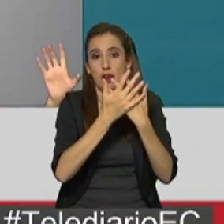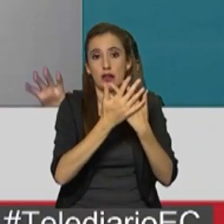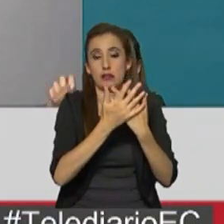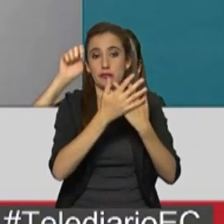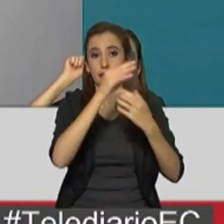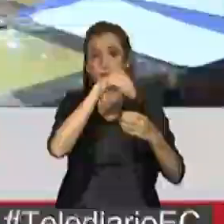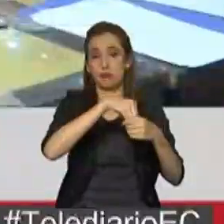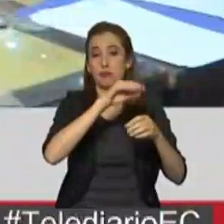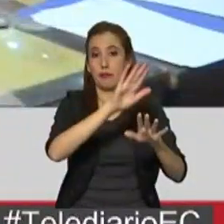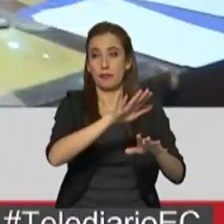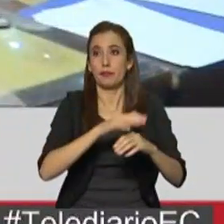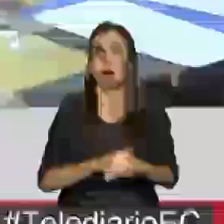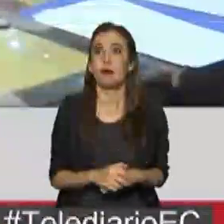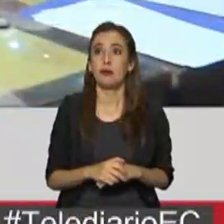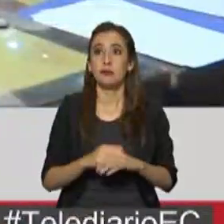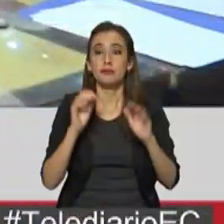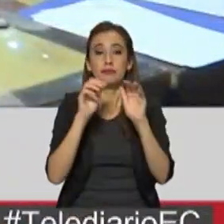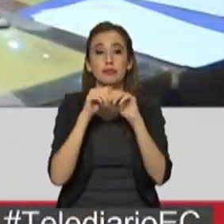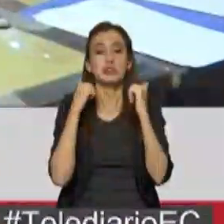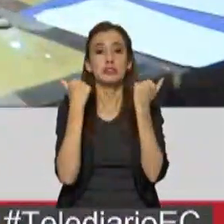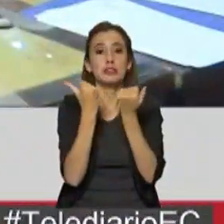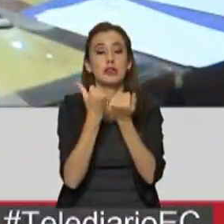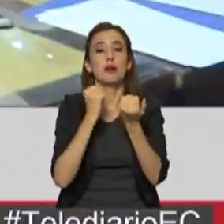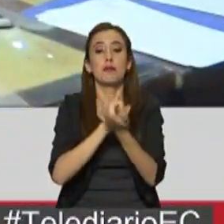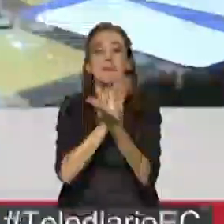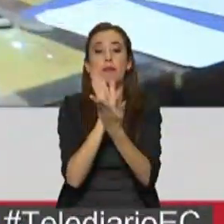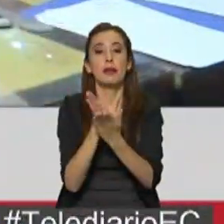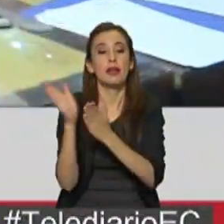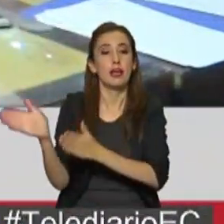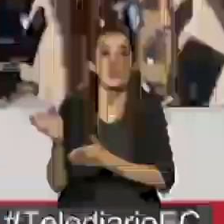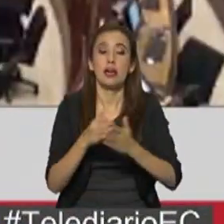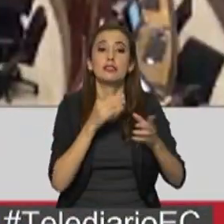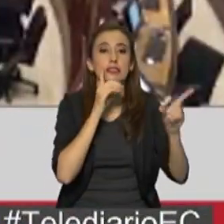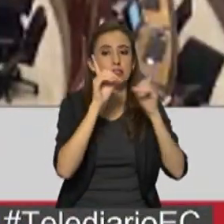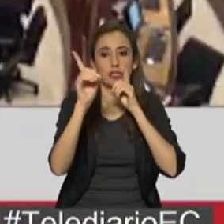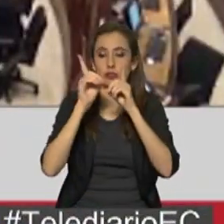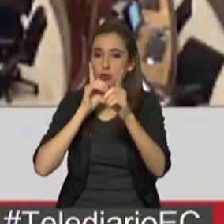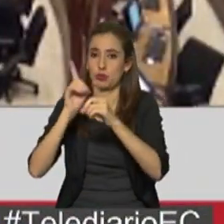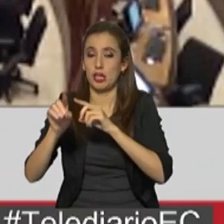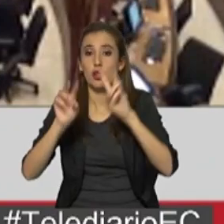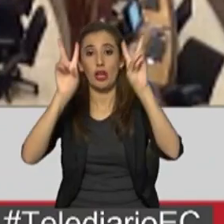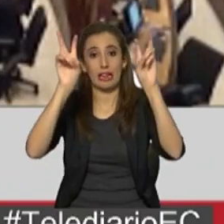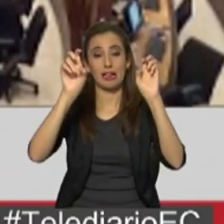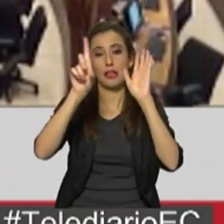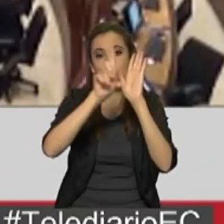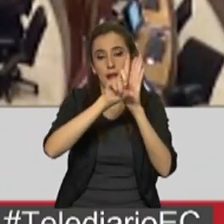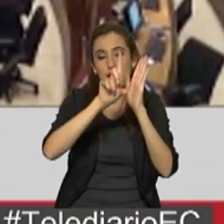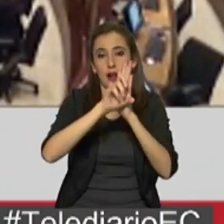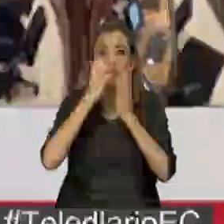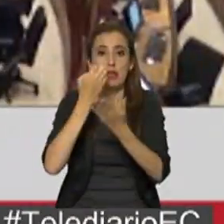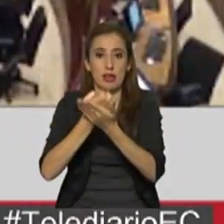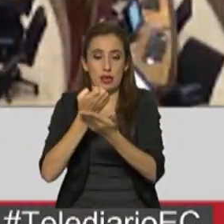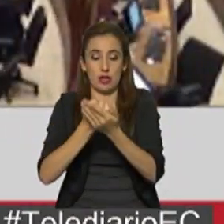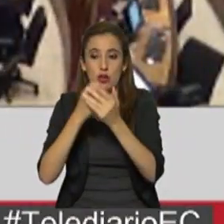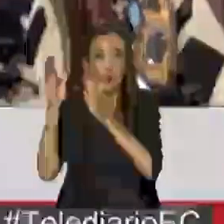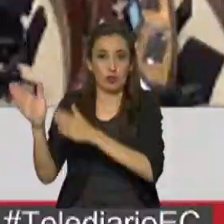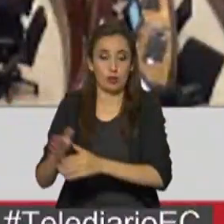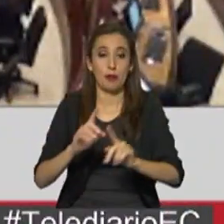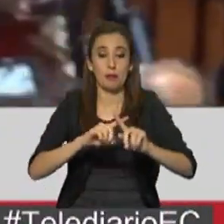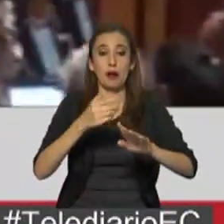libertad sobre la asamblea nacional la ministra romo dijo que si se ha dialogado pero que no existió una consulta previa con las bancadas legislativas